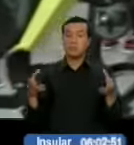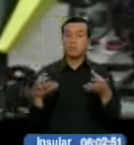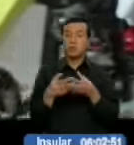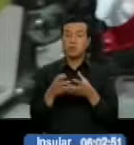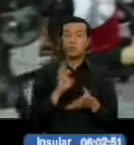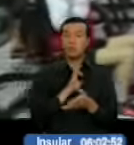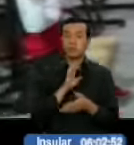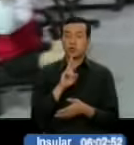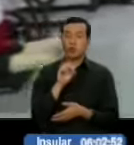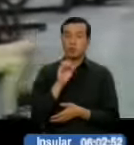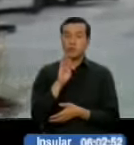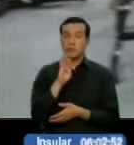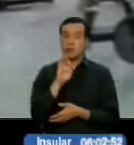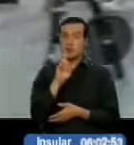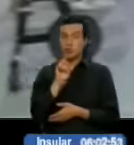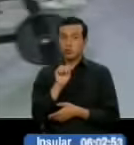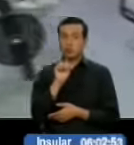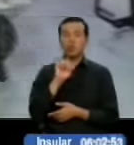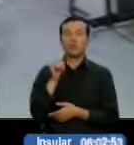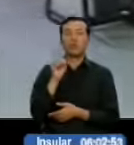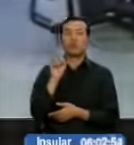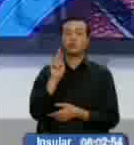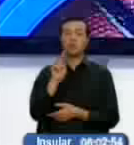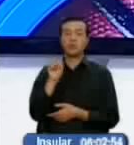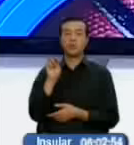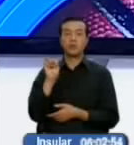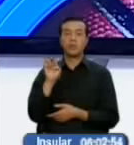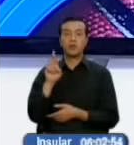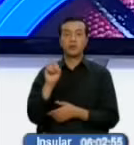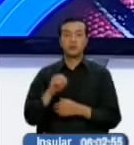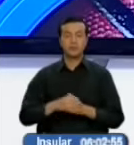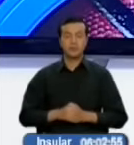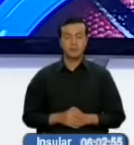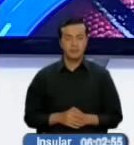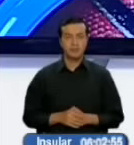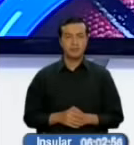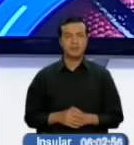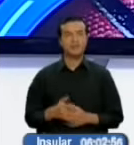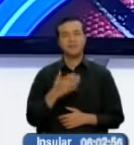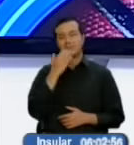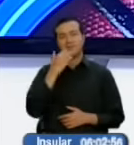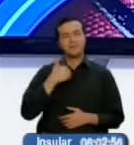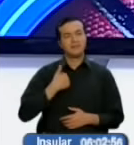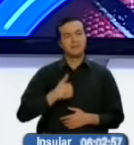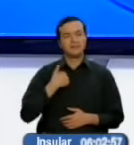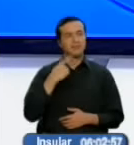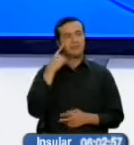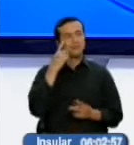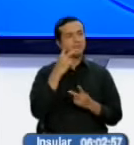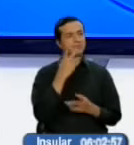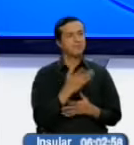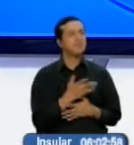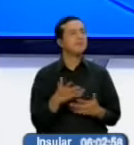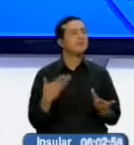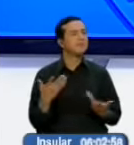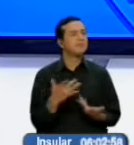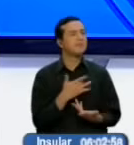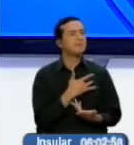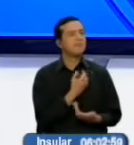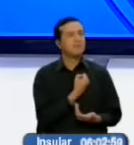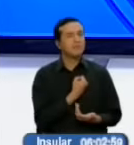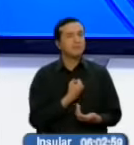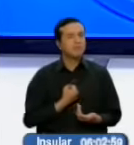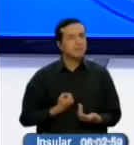entrenadores Roberto Ibáñez y José Romero. No tiene de orgullo mirar, sobre todo, más allá del